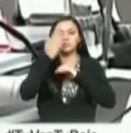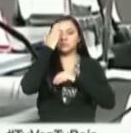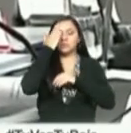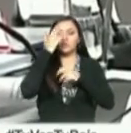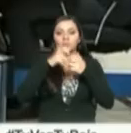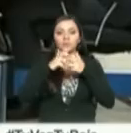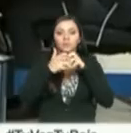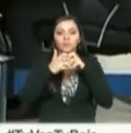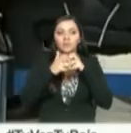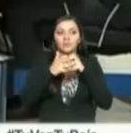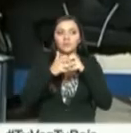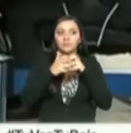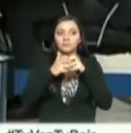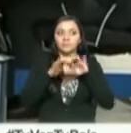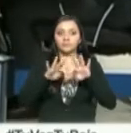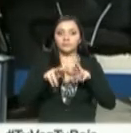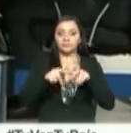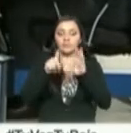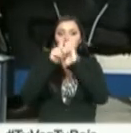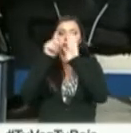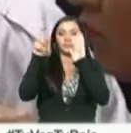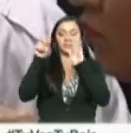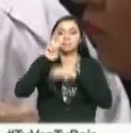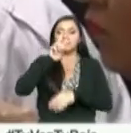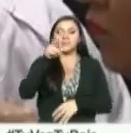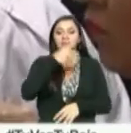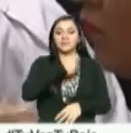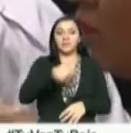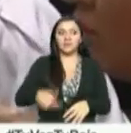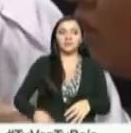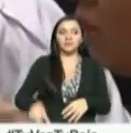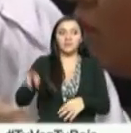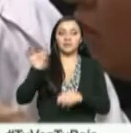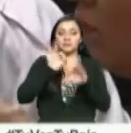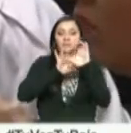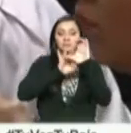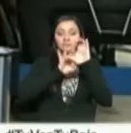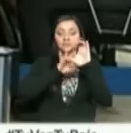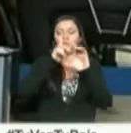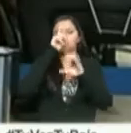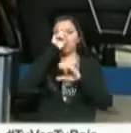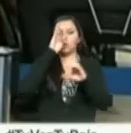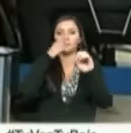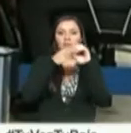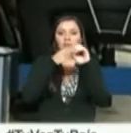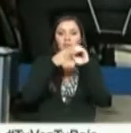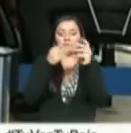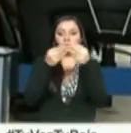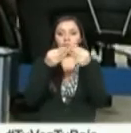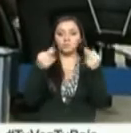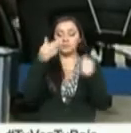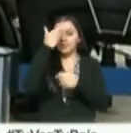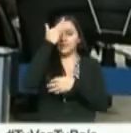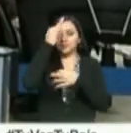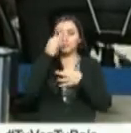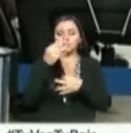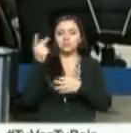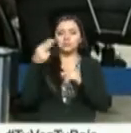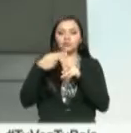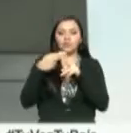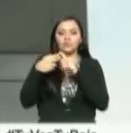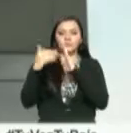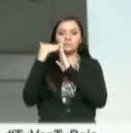de Odebrecht. Según Edwin Jarrín, vicepresidente del Consejo, el objetivo de la resolución es conocer los nombres